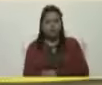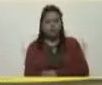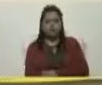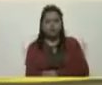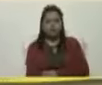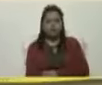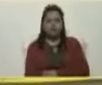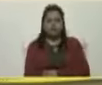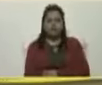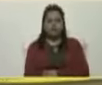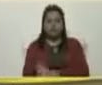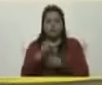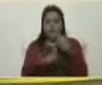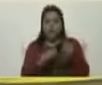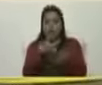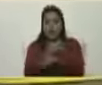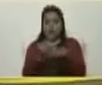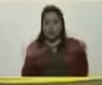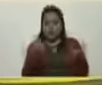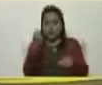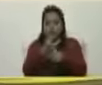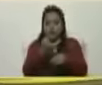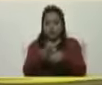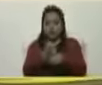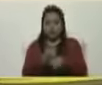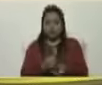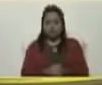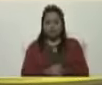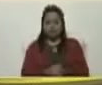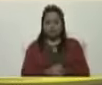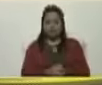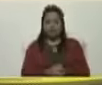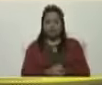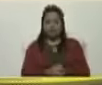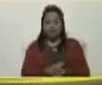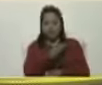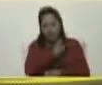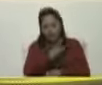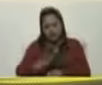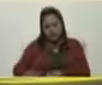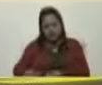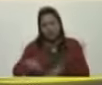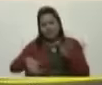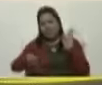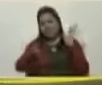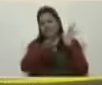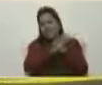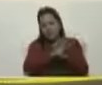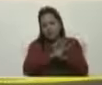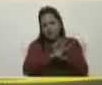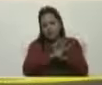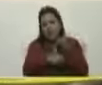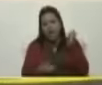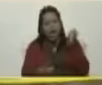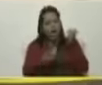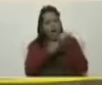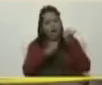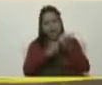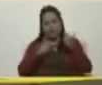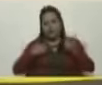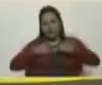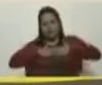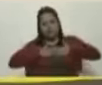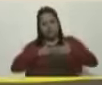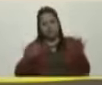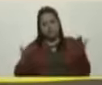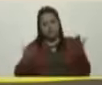está haciendo un excelente trabajo. Entonces, presidente, ratificarle una vez más nuestro apoyo, y bueno,